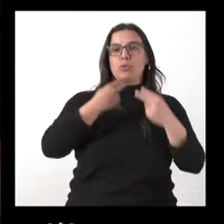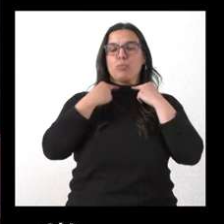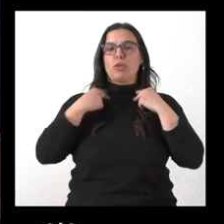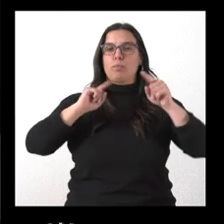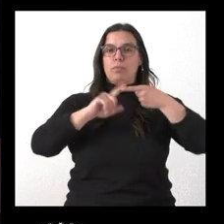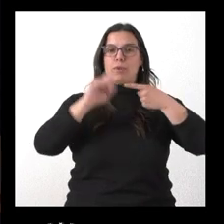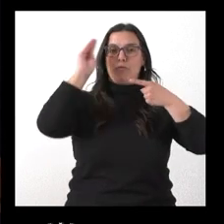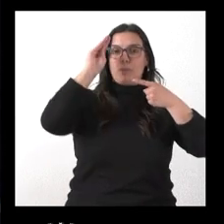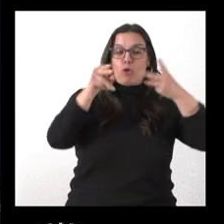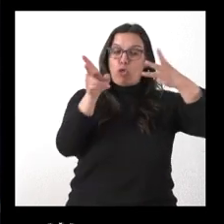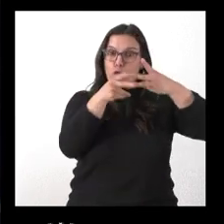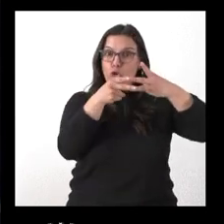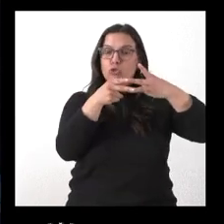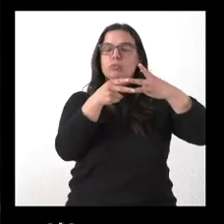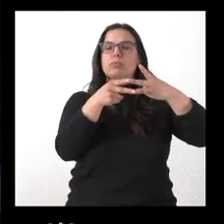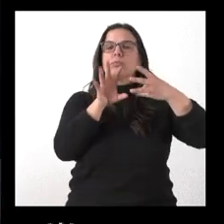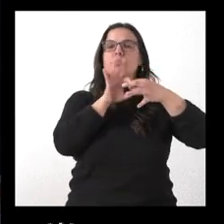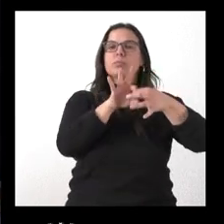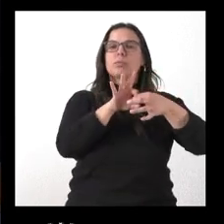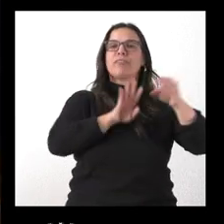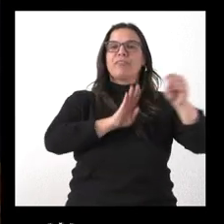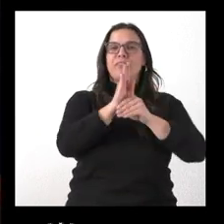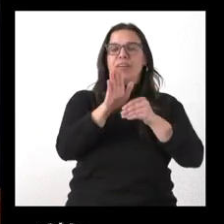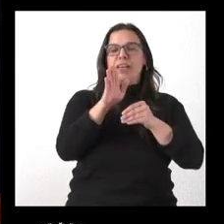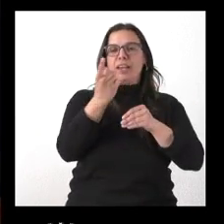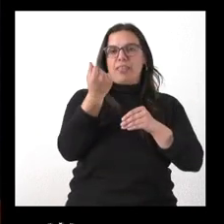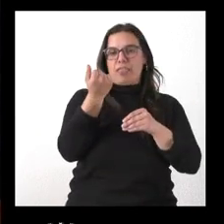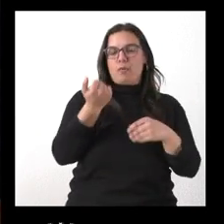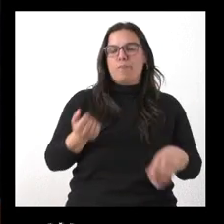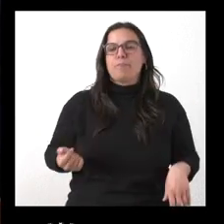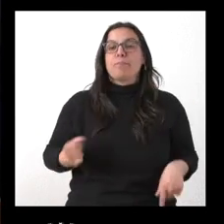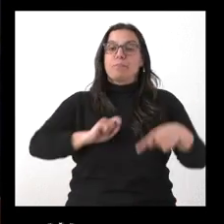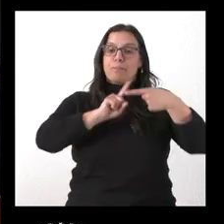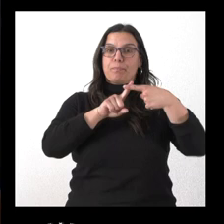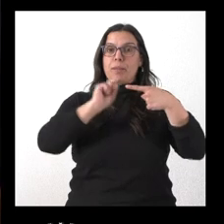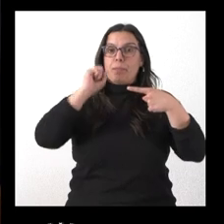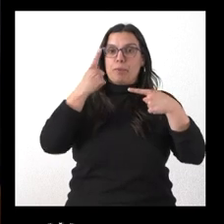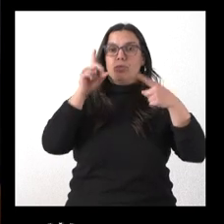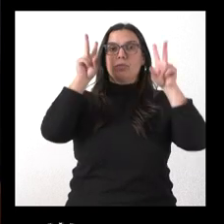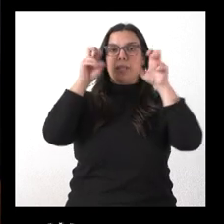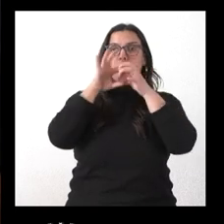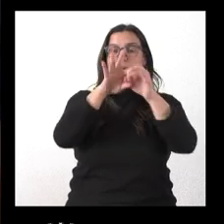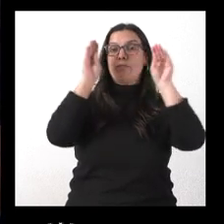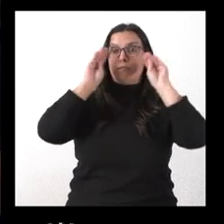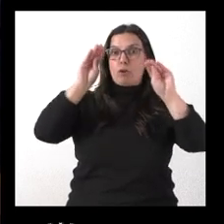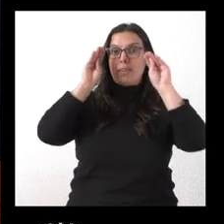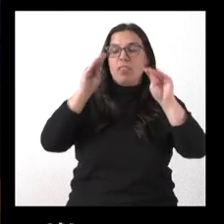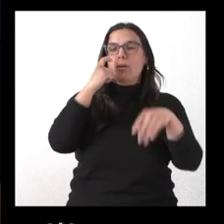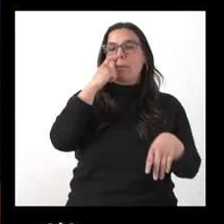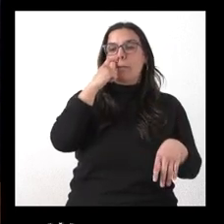con la formación y los dos siguientes con la financiación local el primero el relativo a la formación